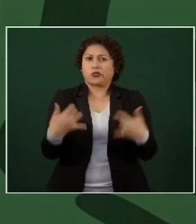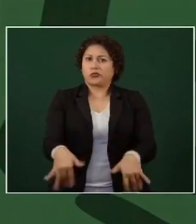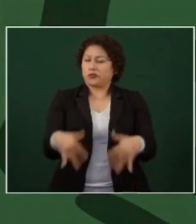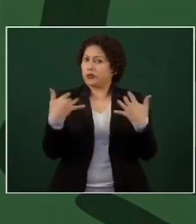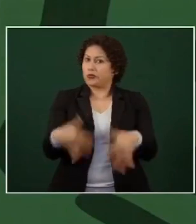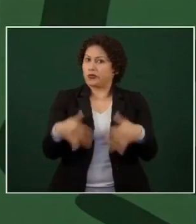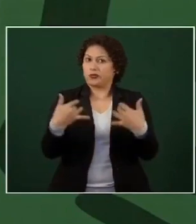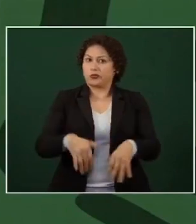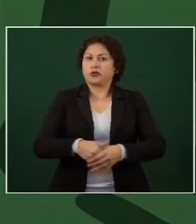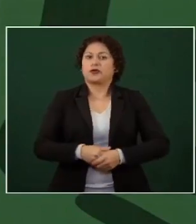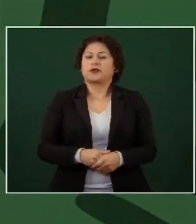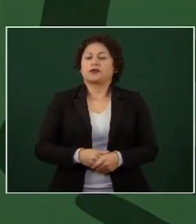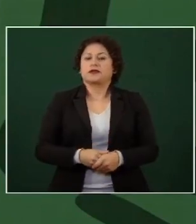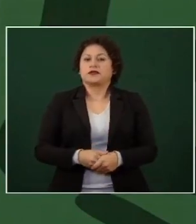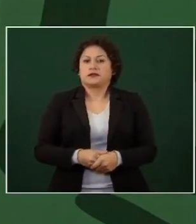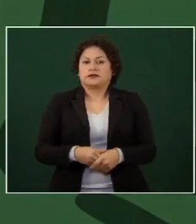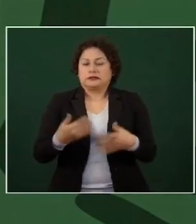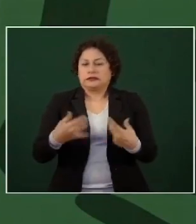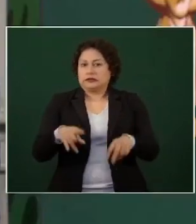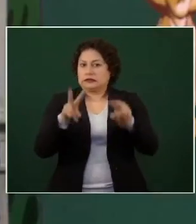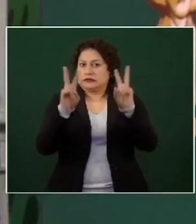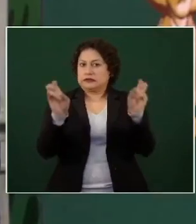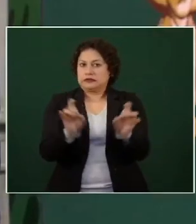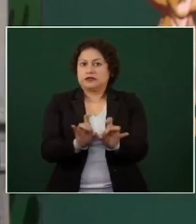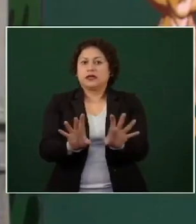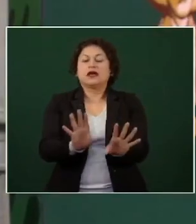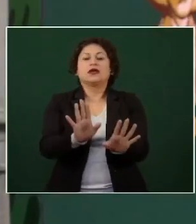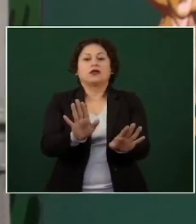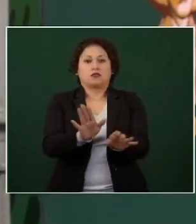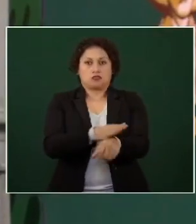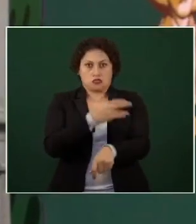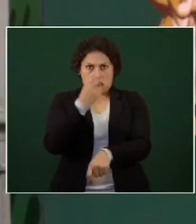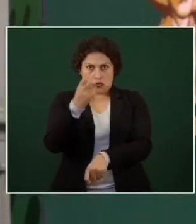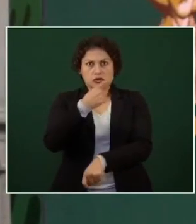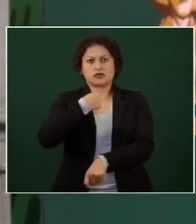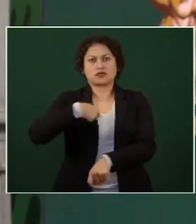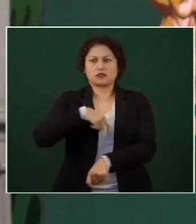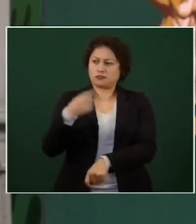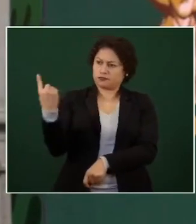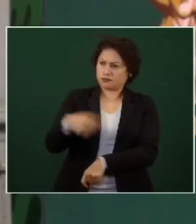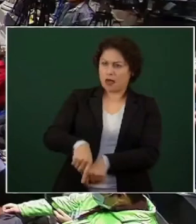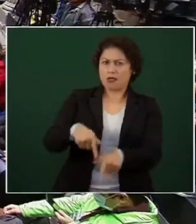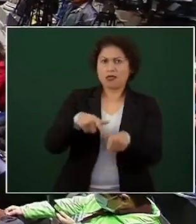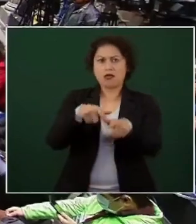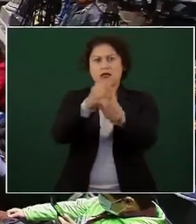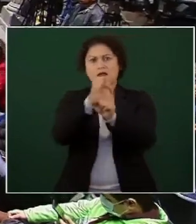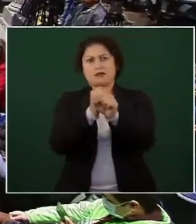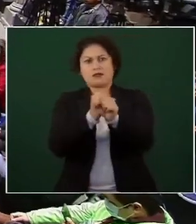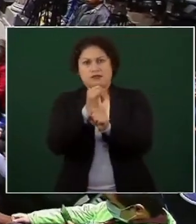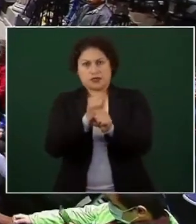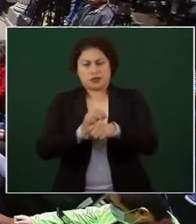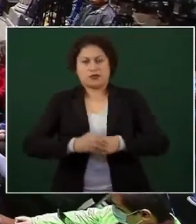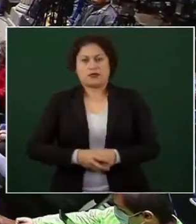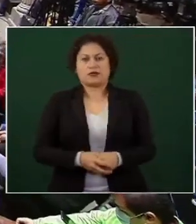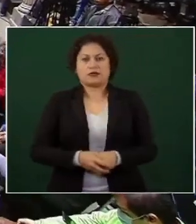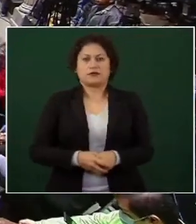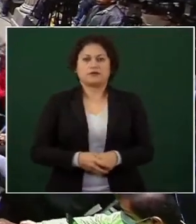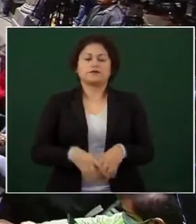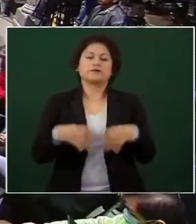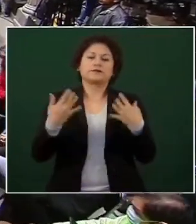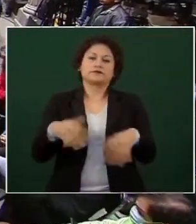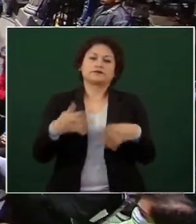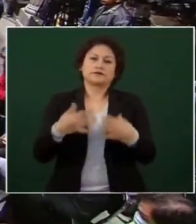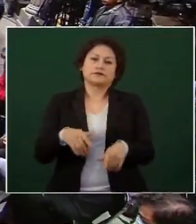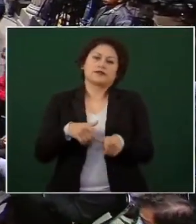Entonces, sí, vamos a continuar con las investigaciones. Se está investigando, no